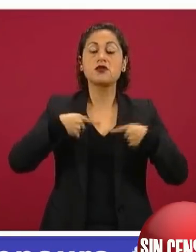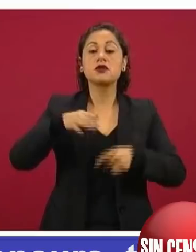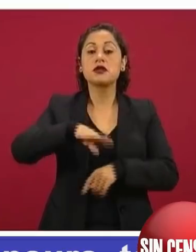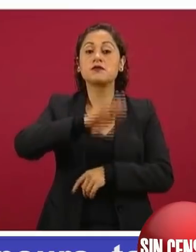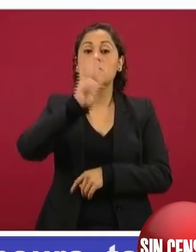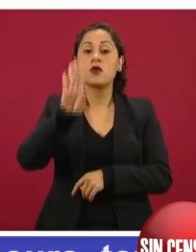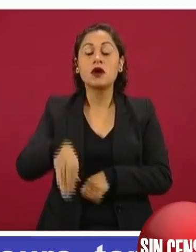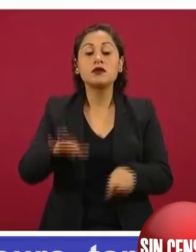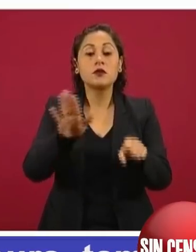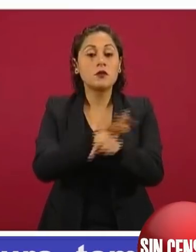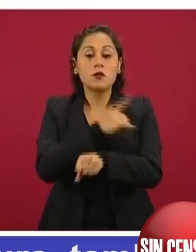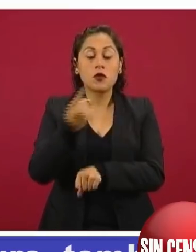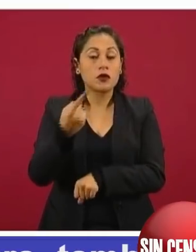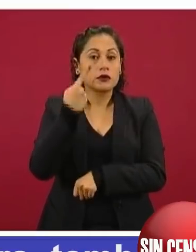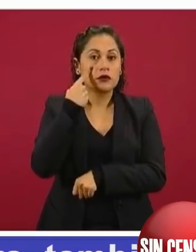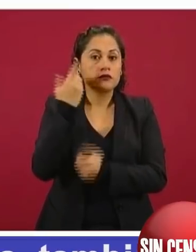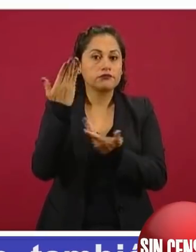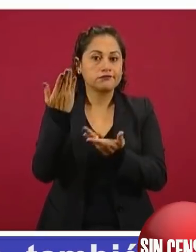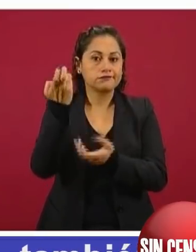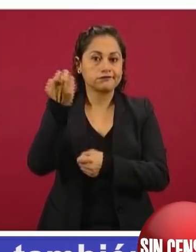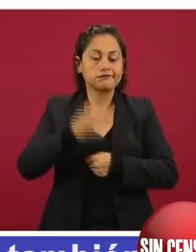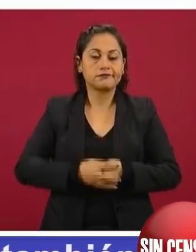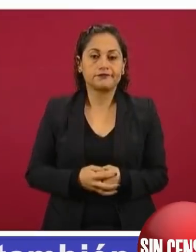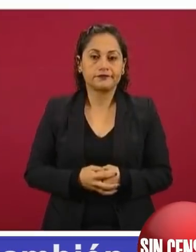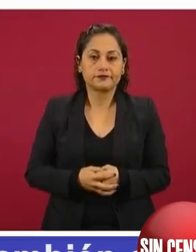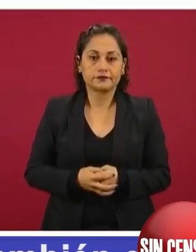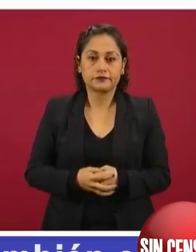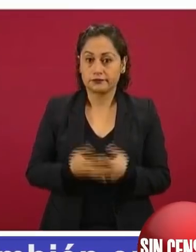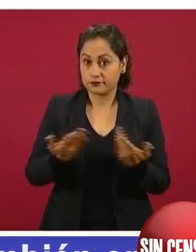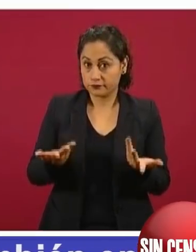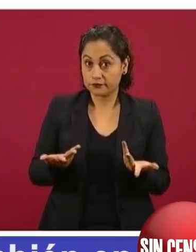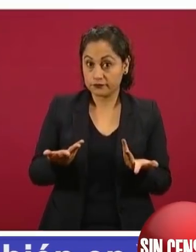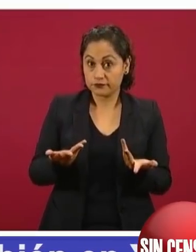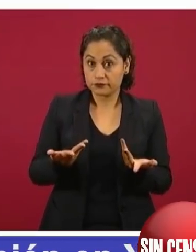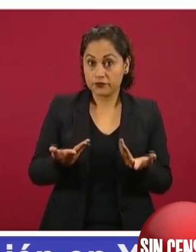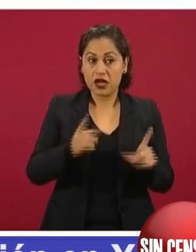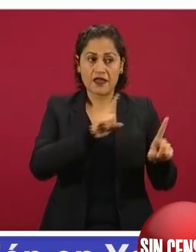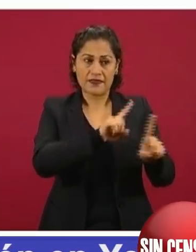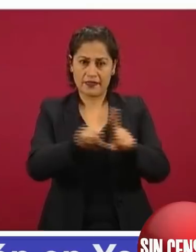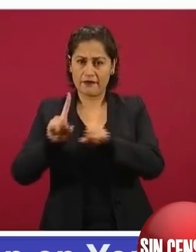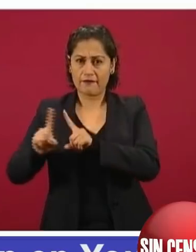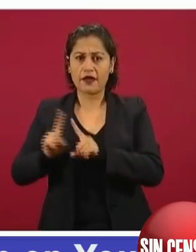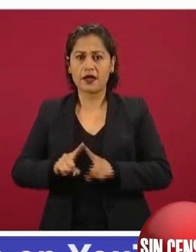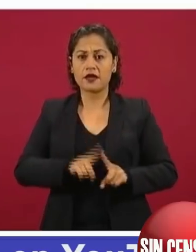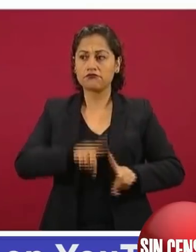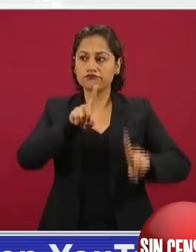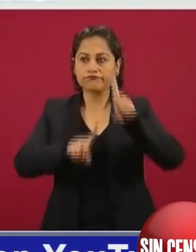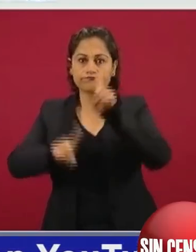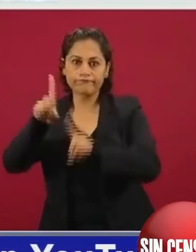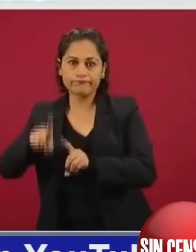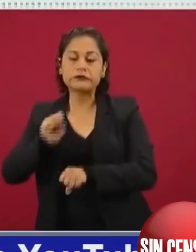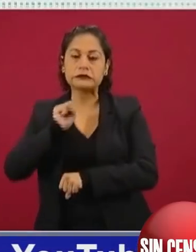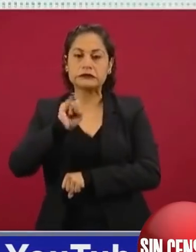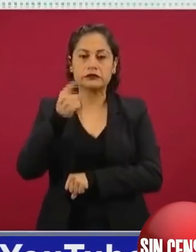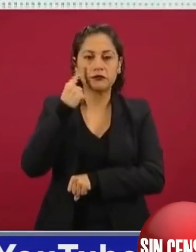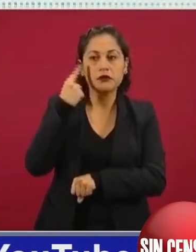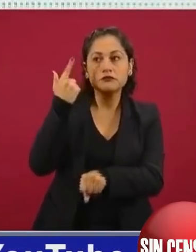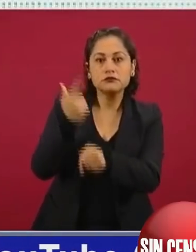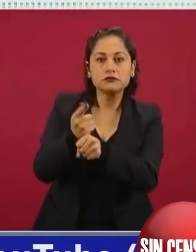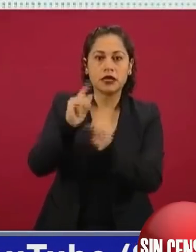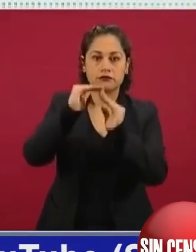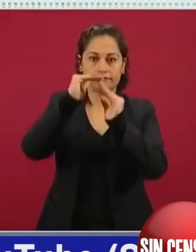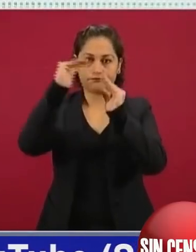que a pesar de que tengamos patrones de alza, en casi todos los casos la mortalidad va para abajo. Y